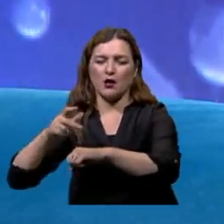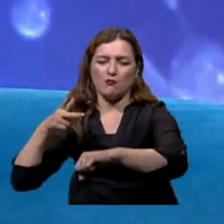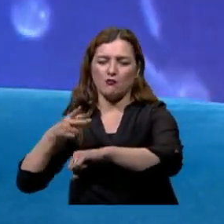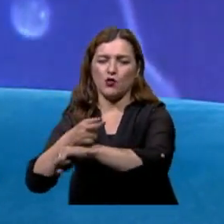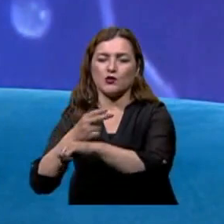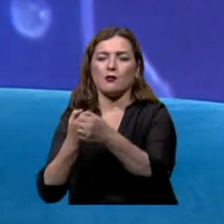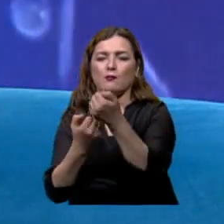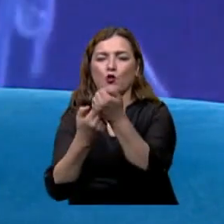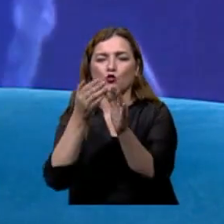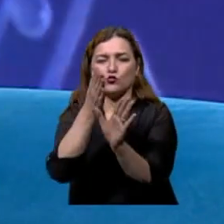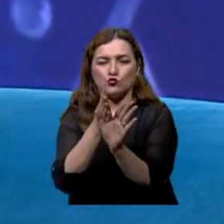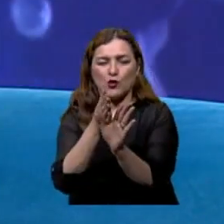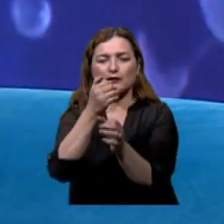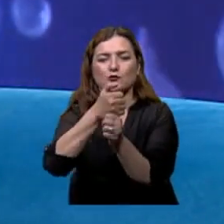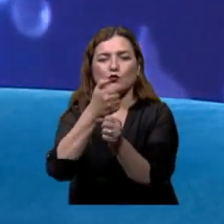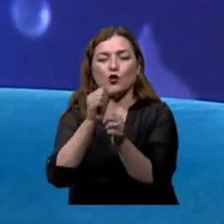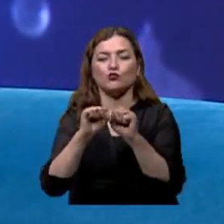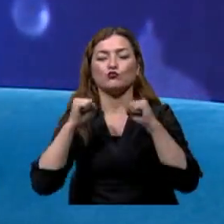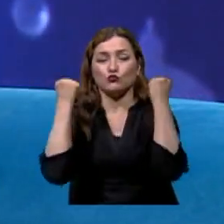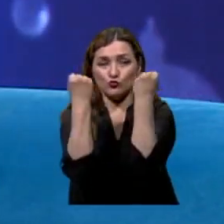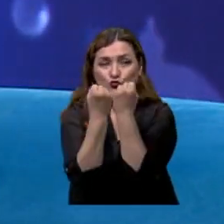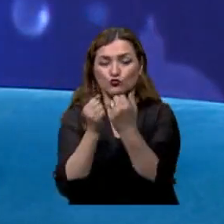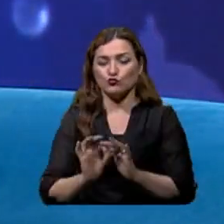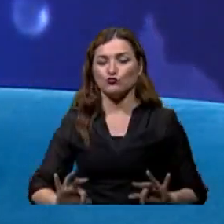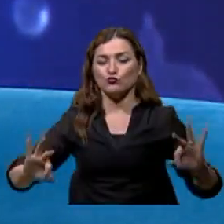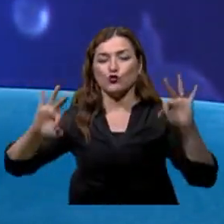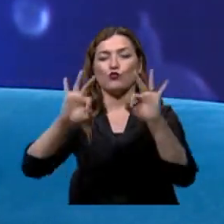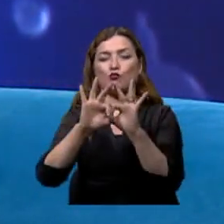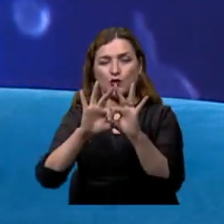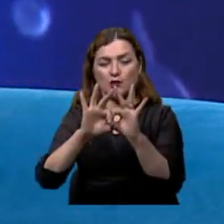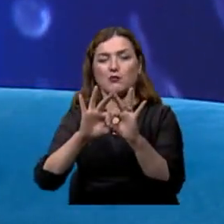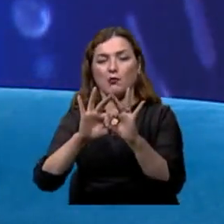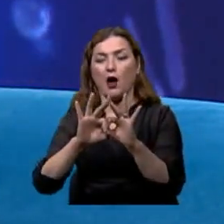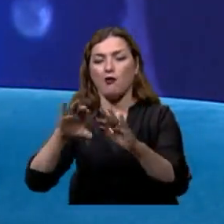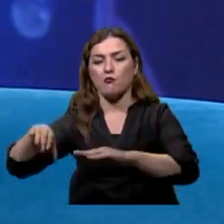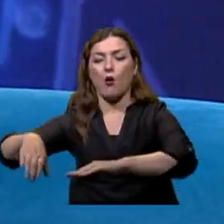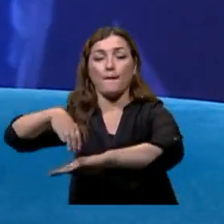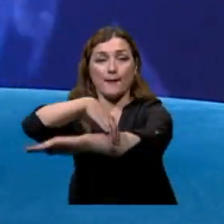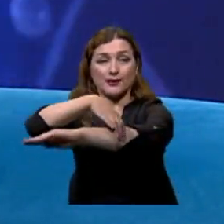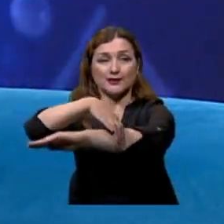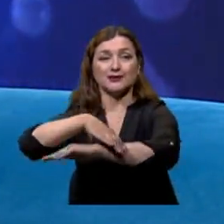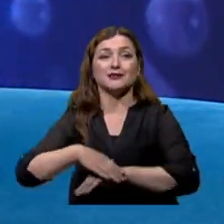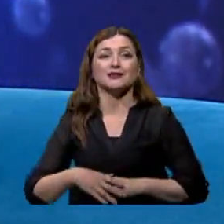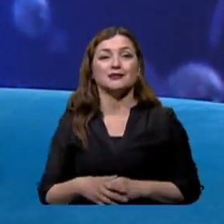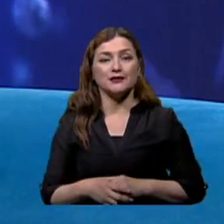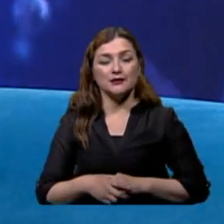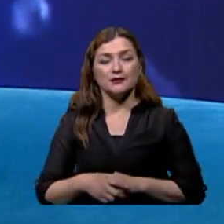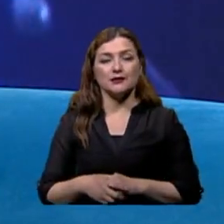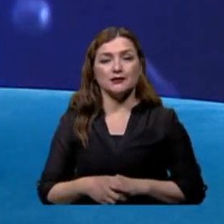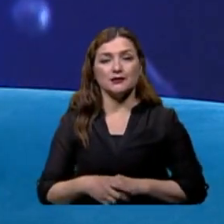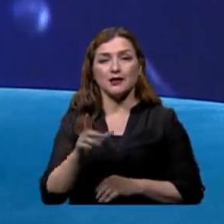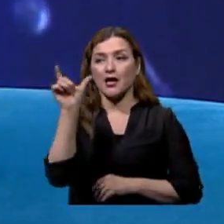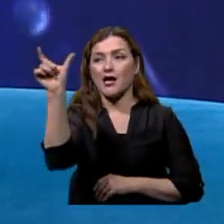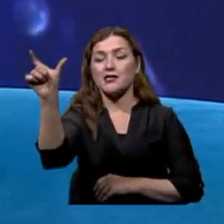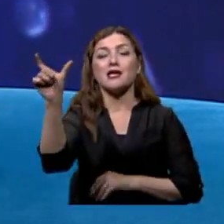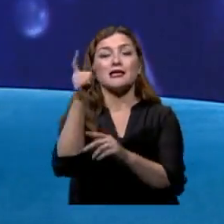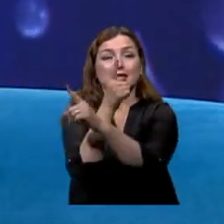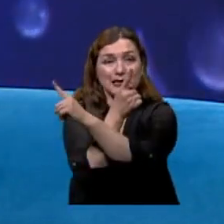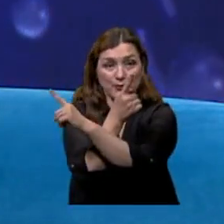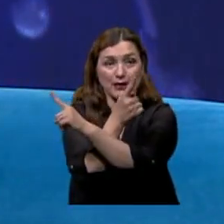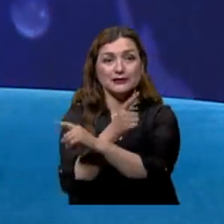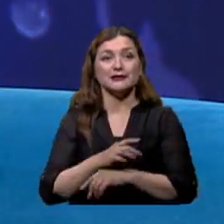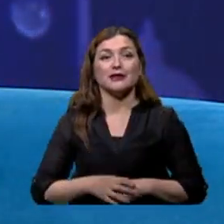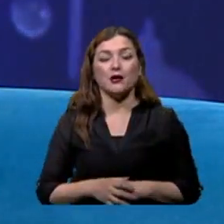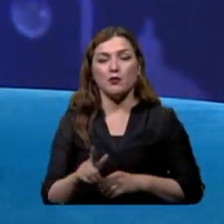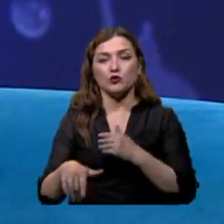apoyo psicológico con trabajo social es muy importante para que adquieran las órtesis y para que adquieran su carnet de discapacidad para las